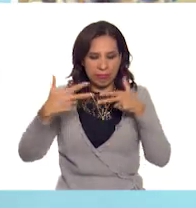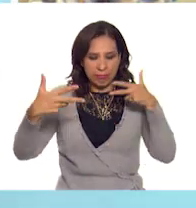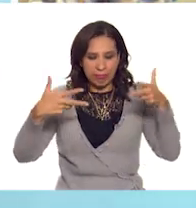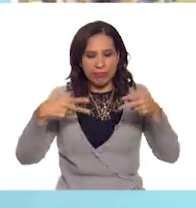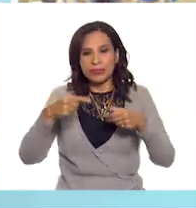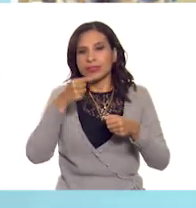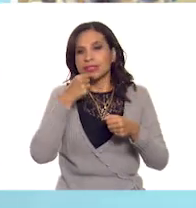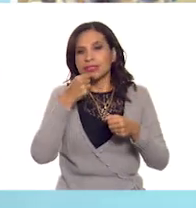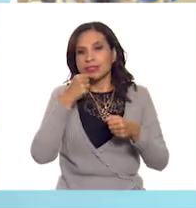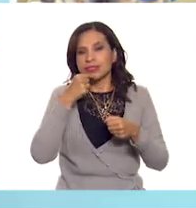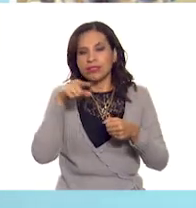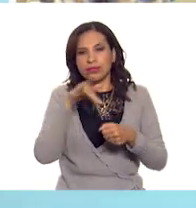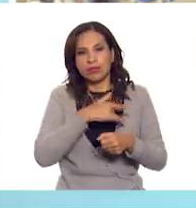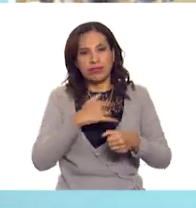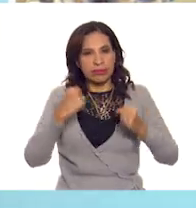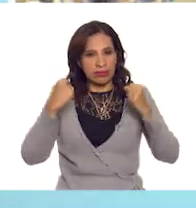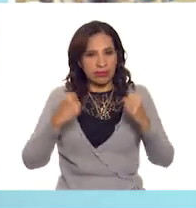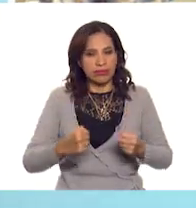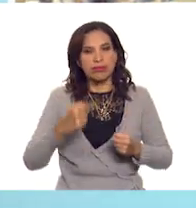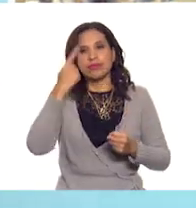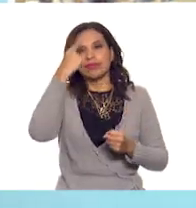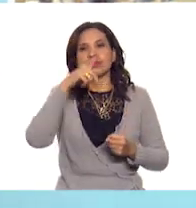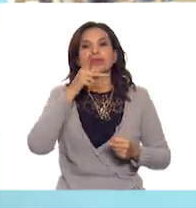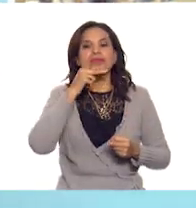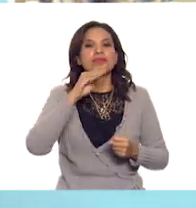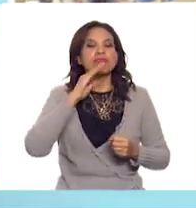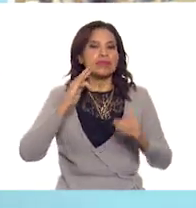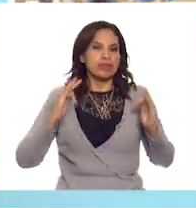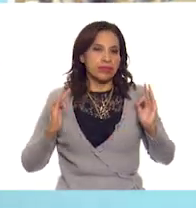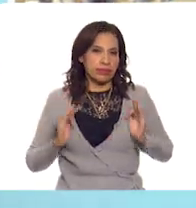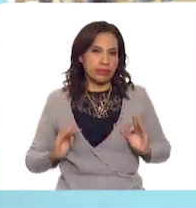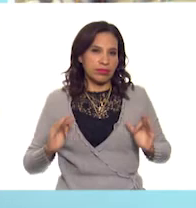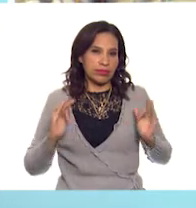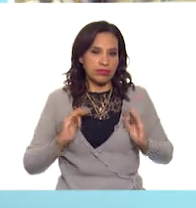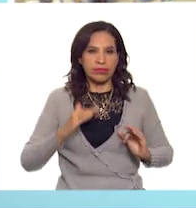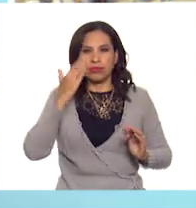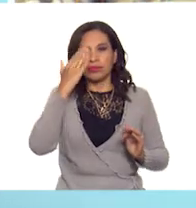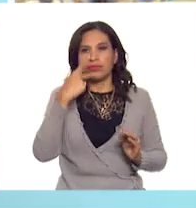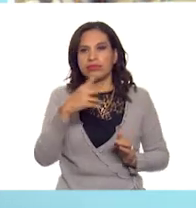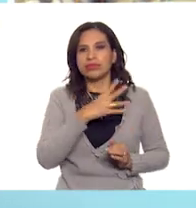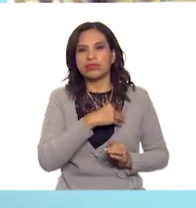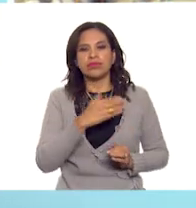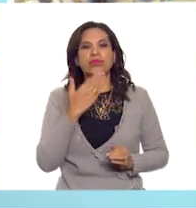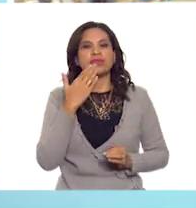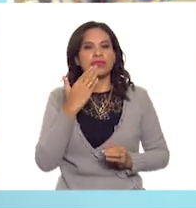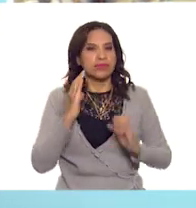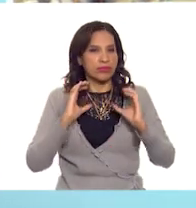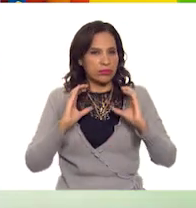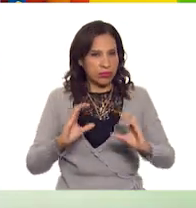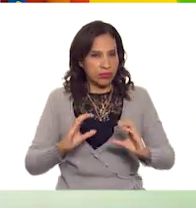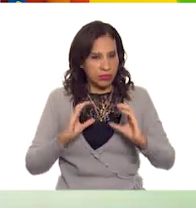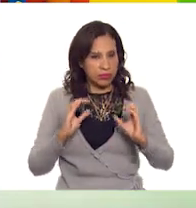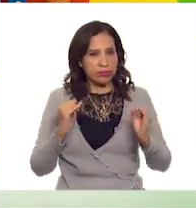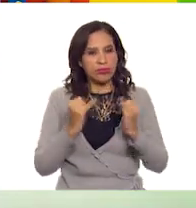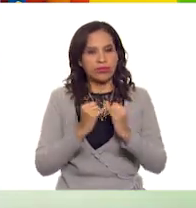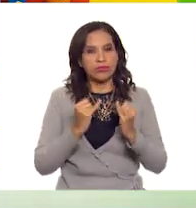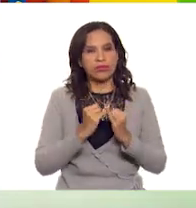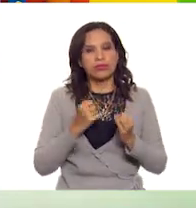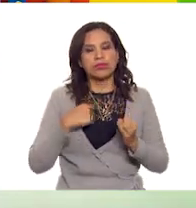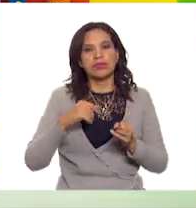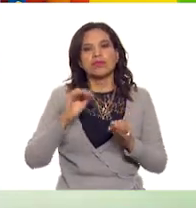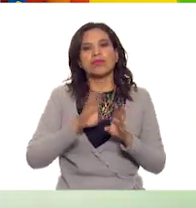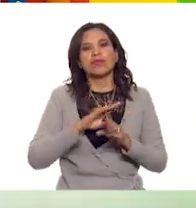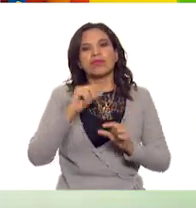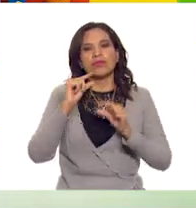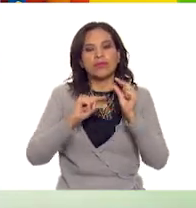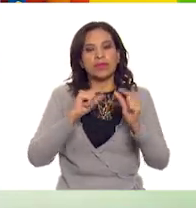que las niñas y niños se sientan seguros y para que los padres estén tranquilos sabiendo que sus hijos estarán bien cuidados. También visualizo que